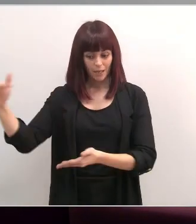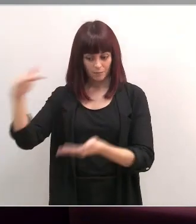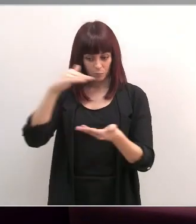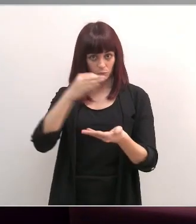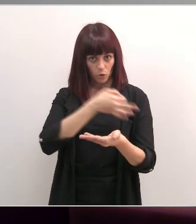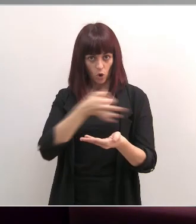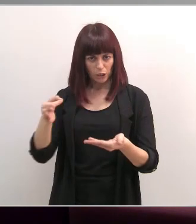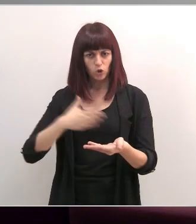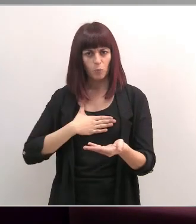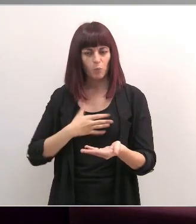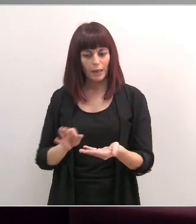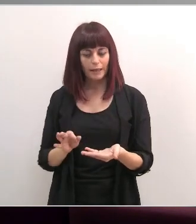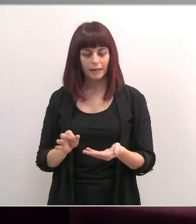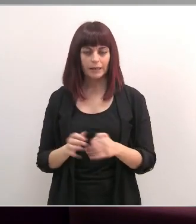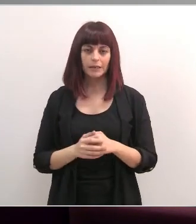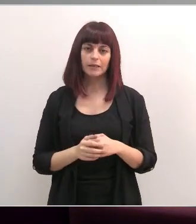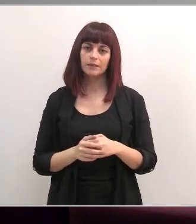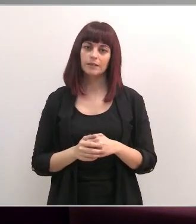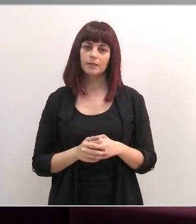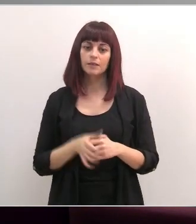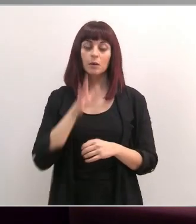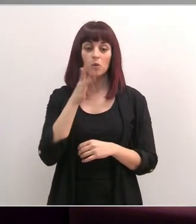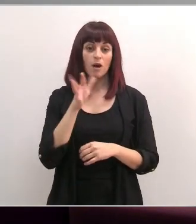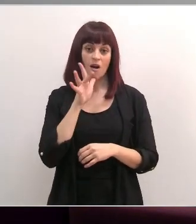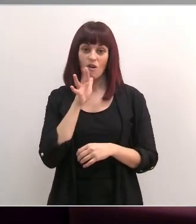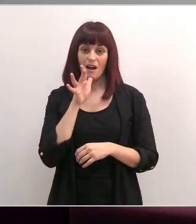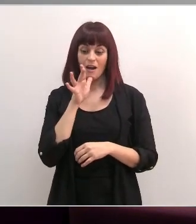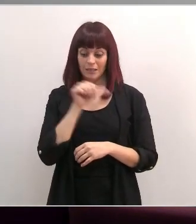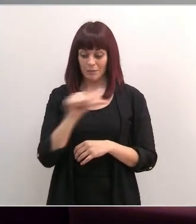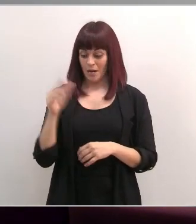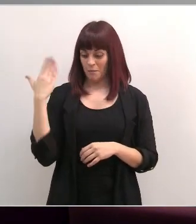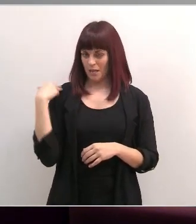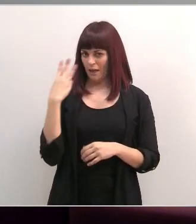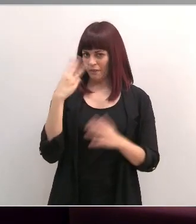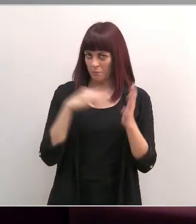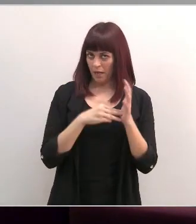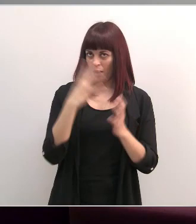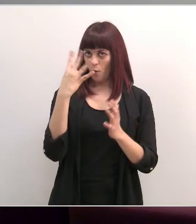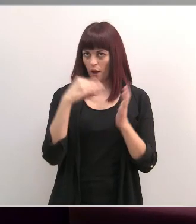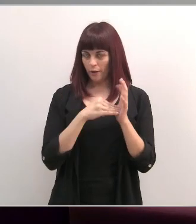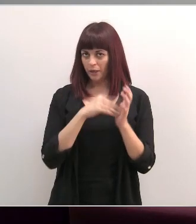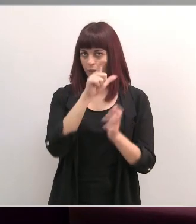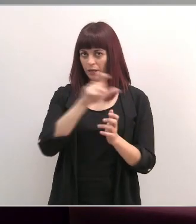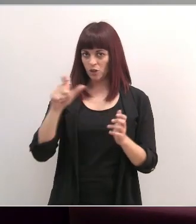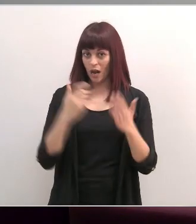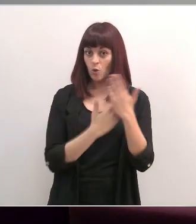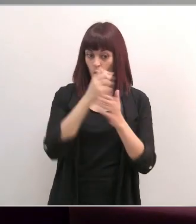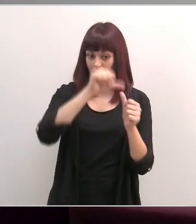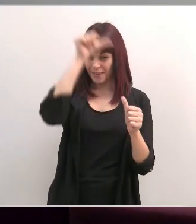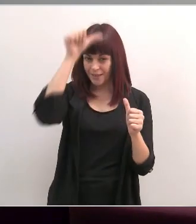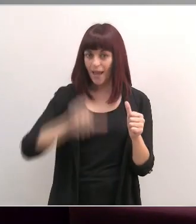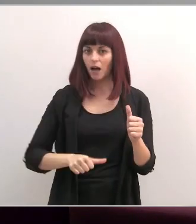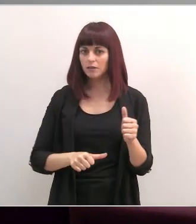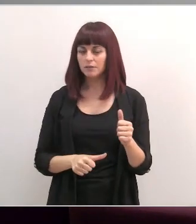¿se podían ir incorporando? Porque digo, por el ritmo que hemos tenido la semana pasada de 3.000 o 4.000 personas al día, no sé si